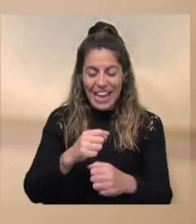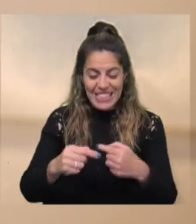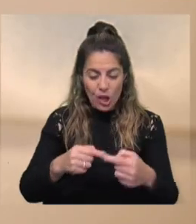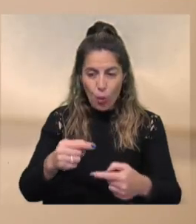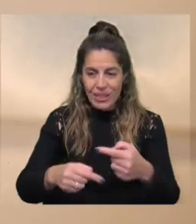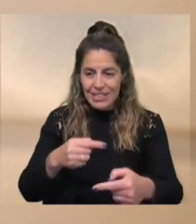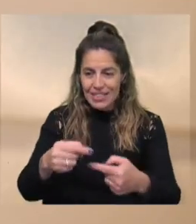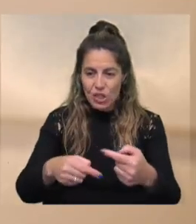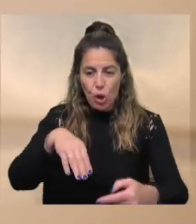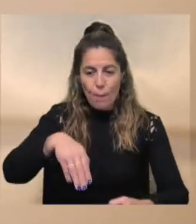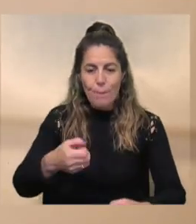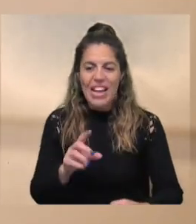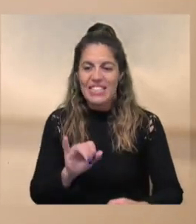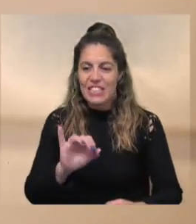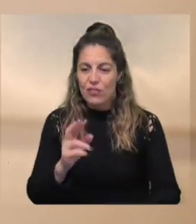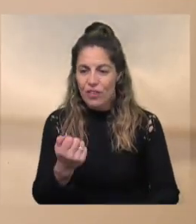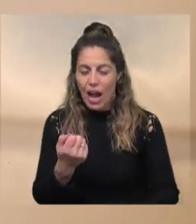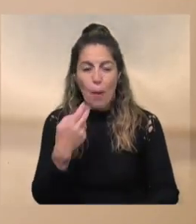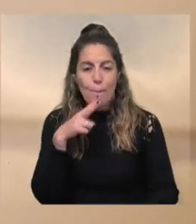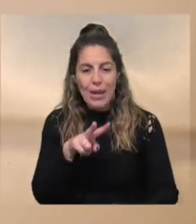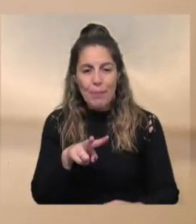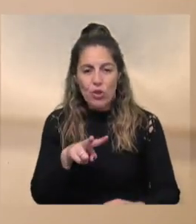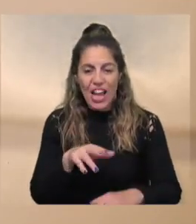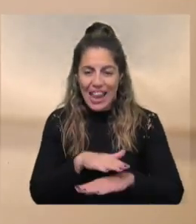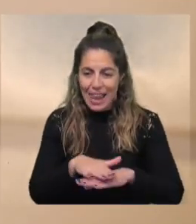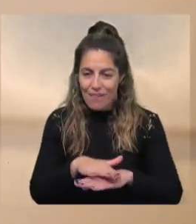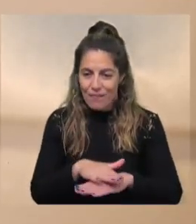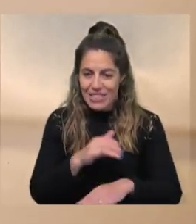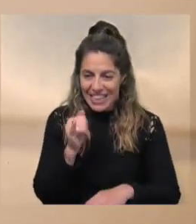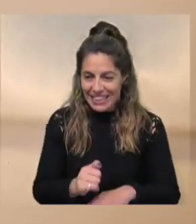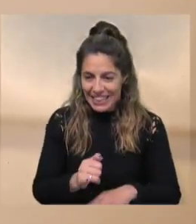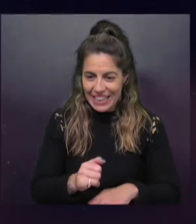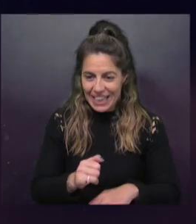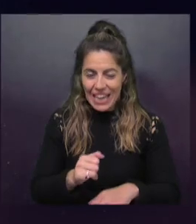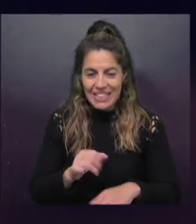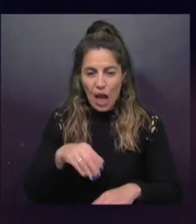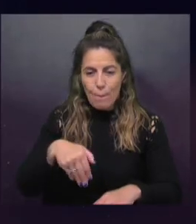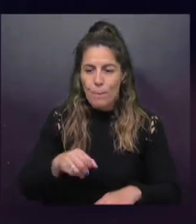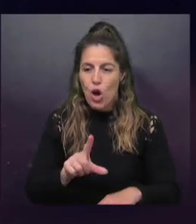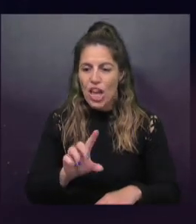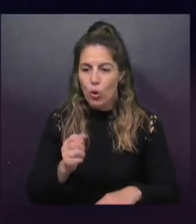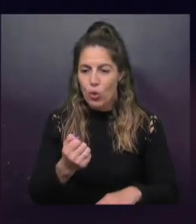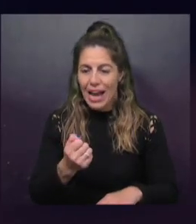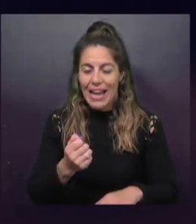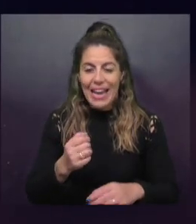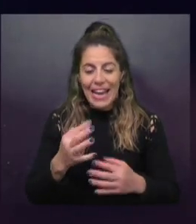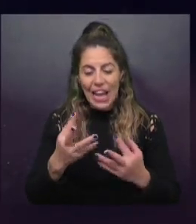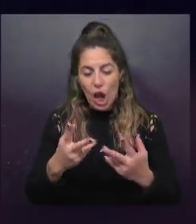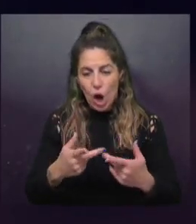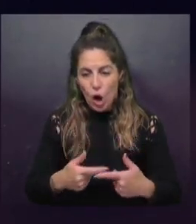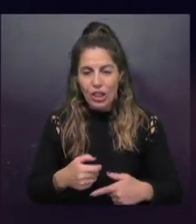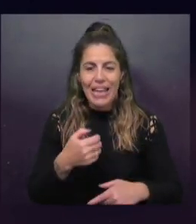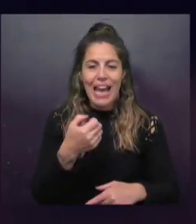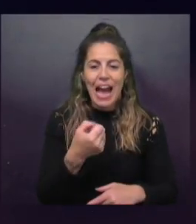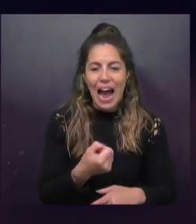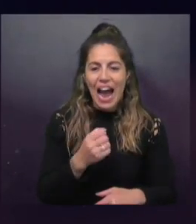masiva, se llaman, determinamos la secuencia de bases que tiene esa molécula. O sea, en qué orden aparecen la A, C, G,